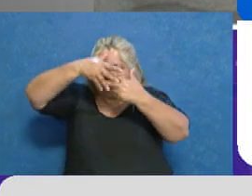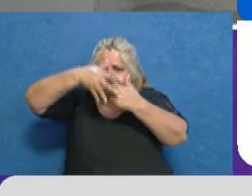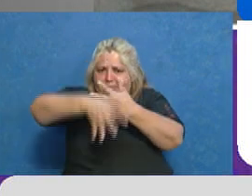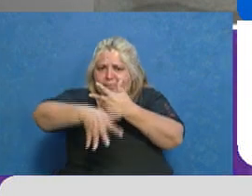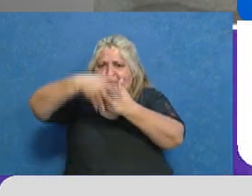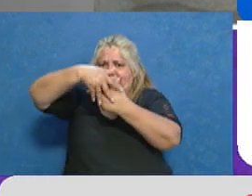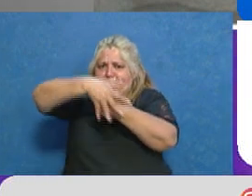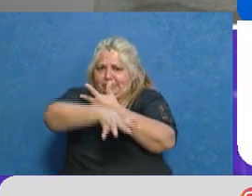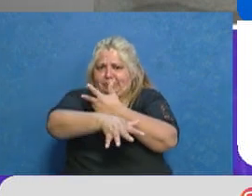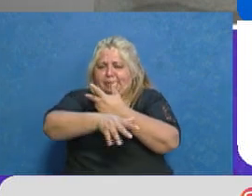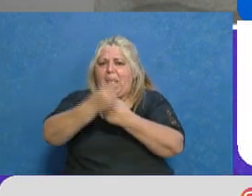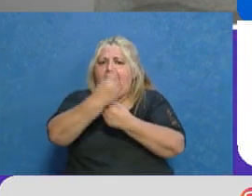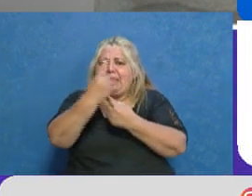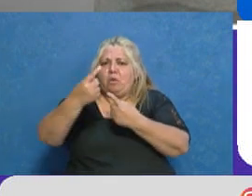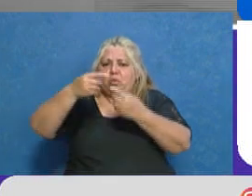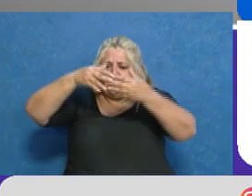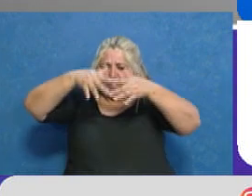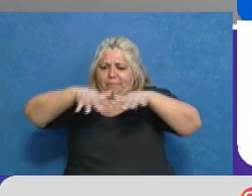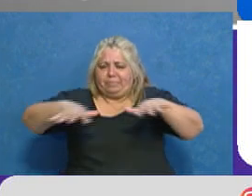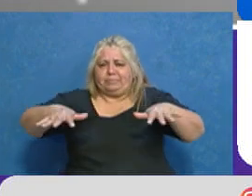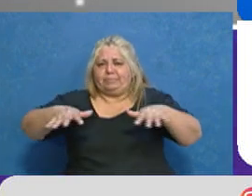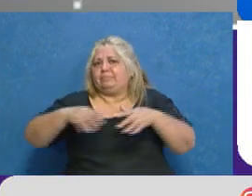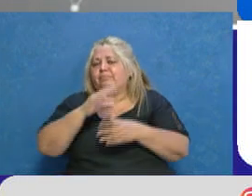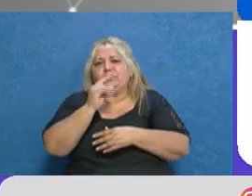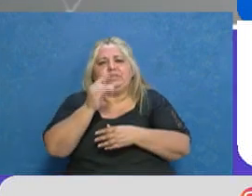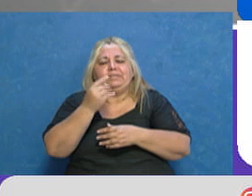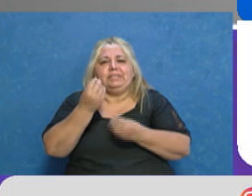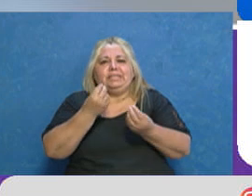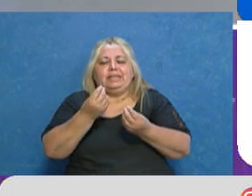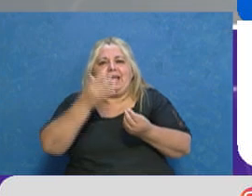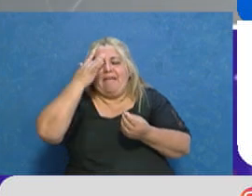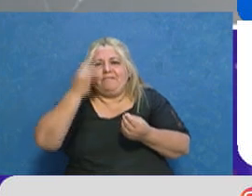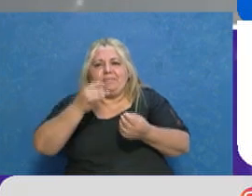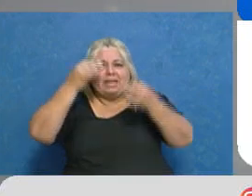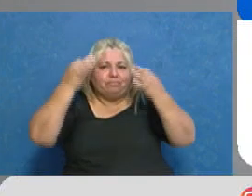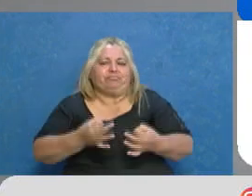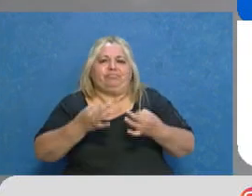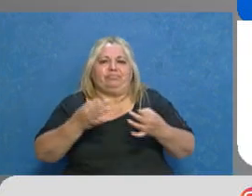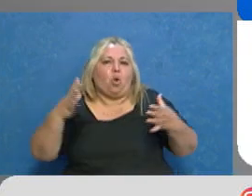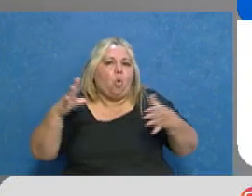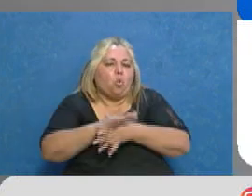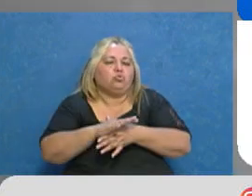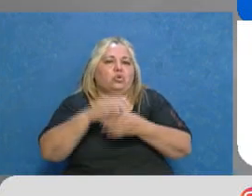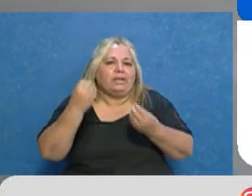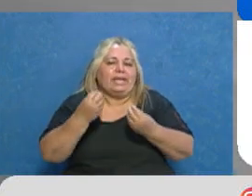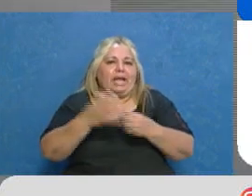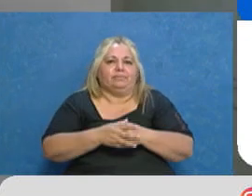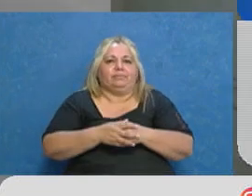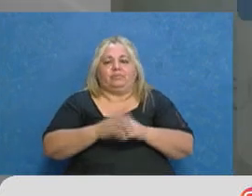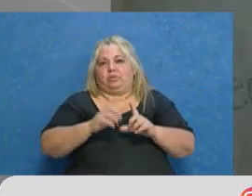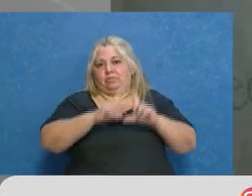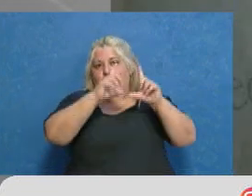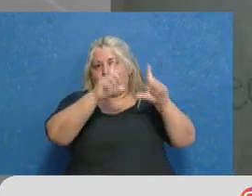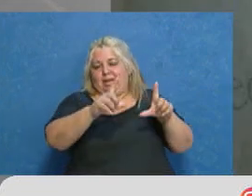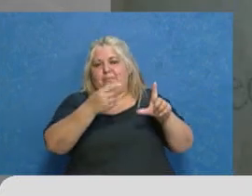es muy dificultoso el diagnóstico. Y también le acompañemos con una placa acerca de cuál es la frecuencia. Les dije que era una enfermedad